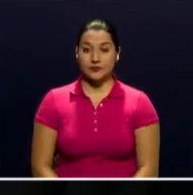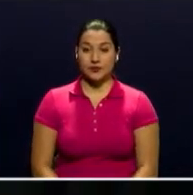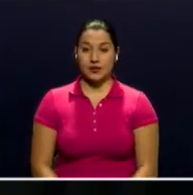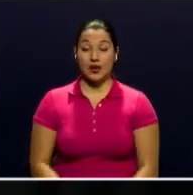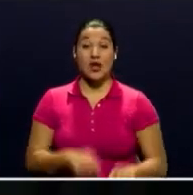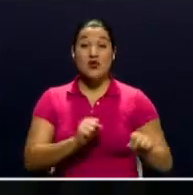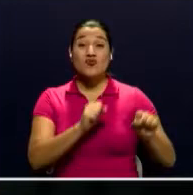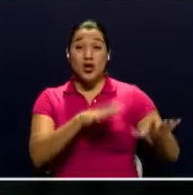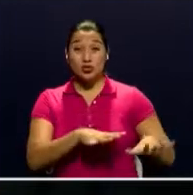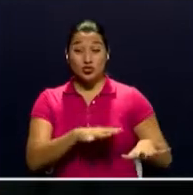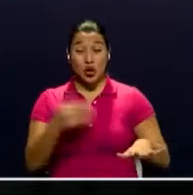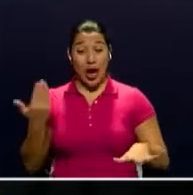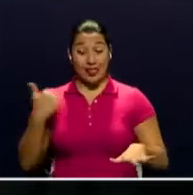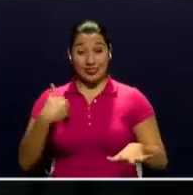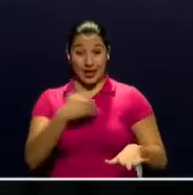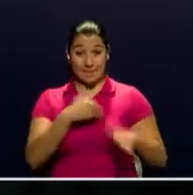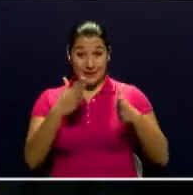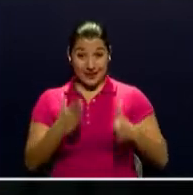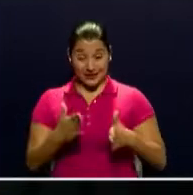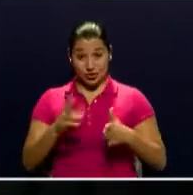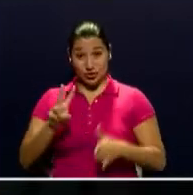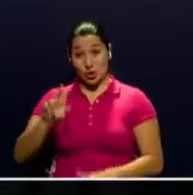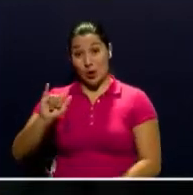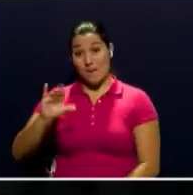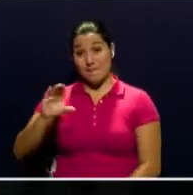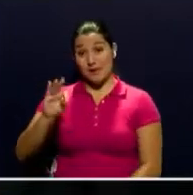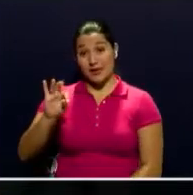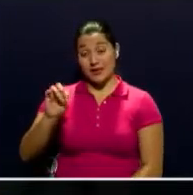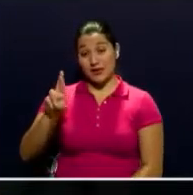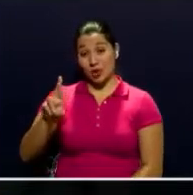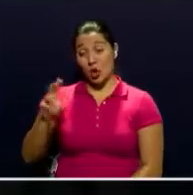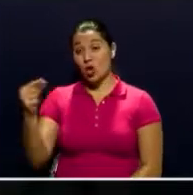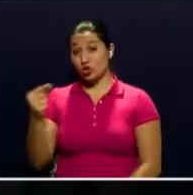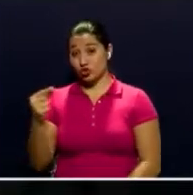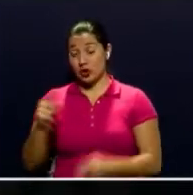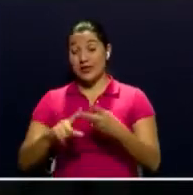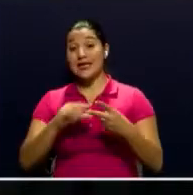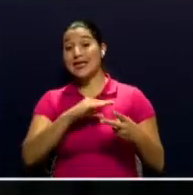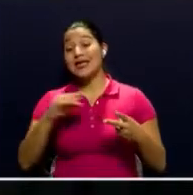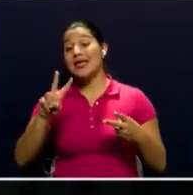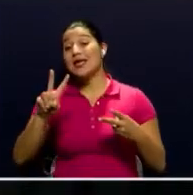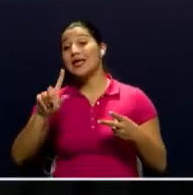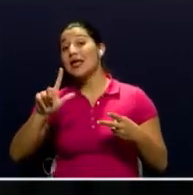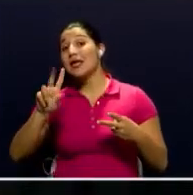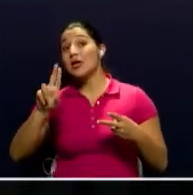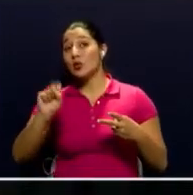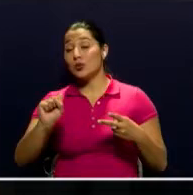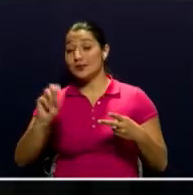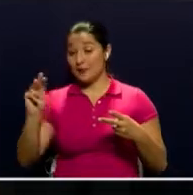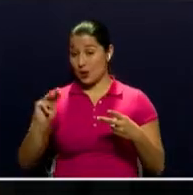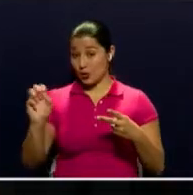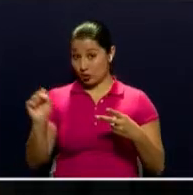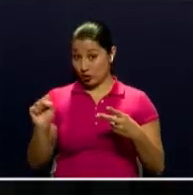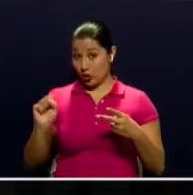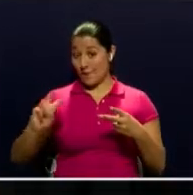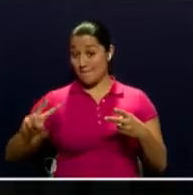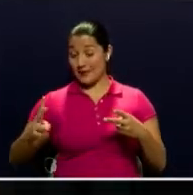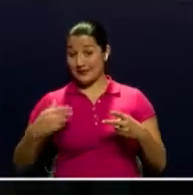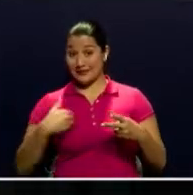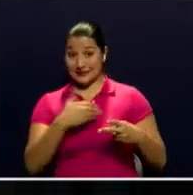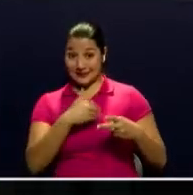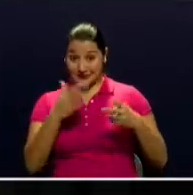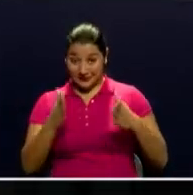Las renuncias de Víctor Morales Mora al Ministerio de la Presidencia y de Luis Daniel Soto al Viceministerio de Planificación provocaron